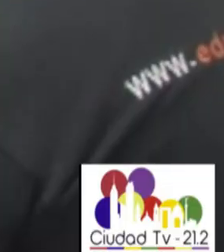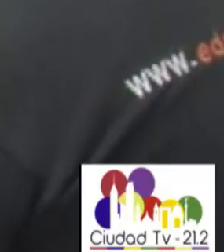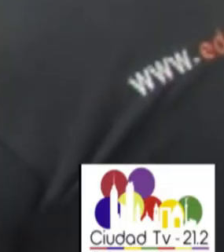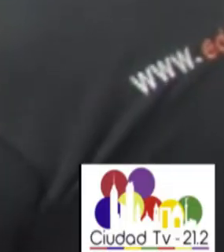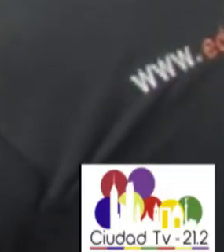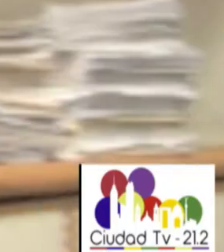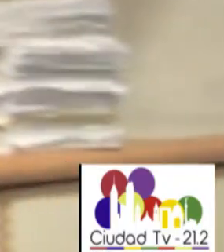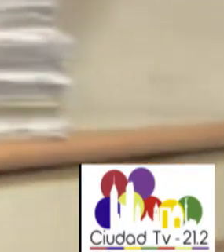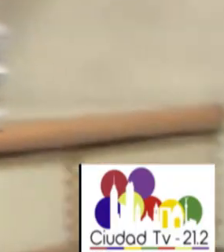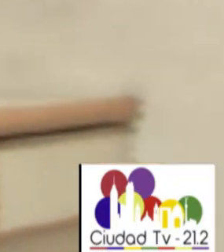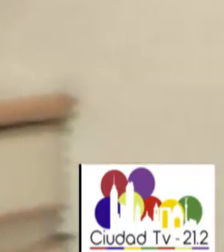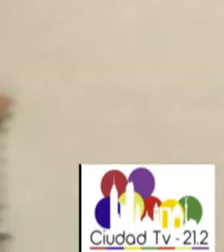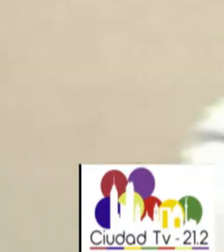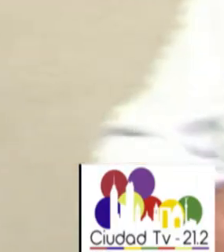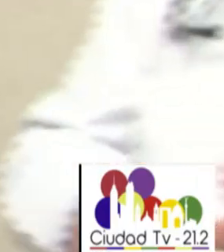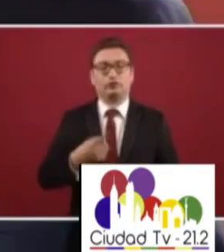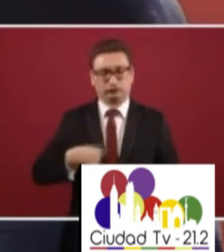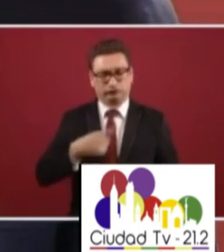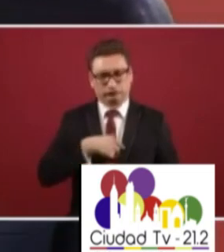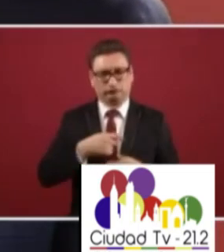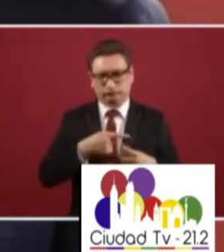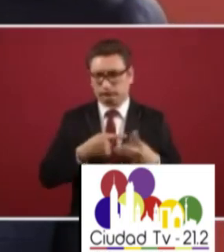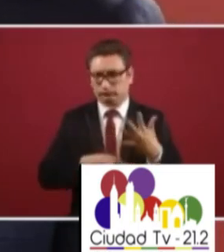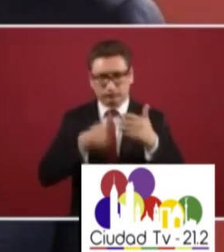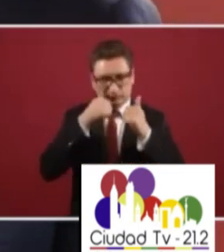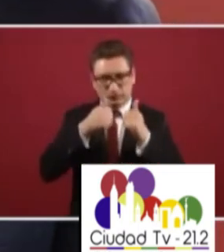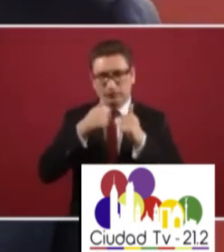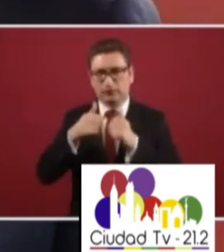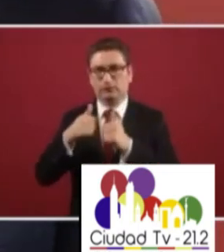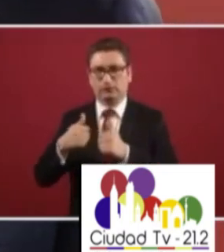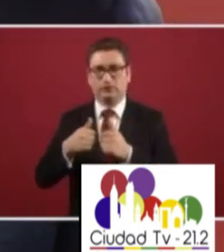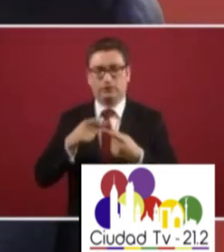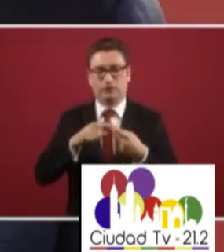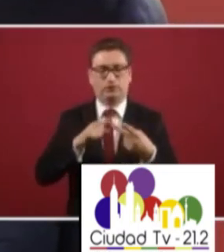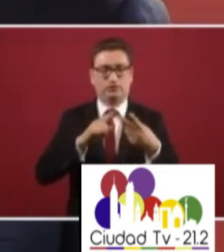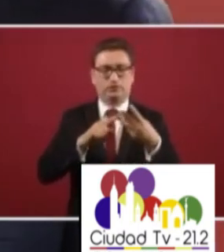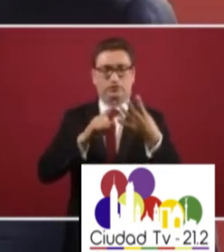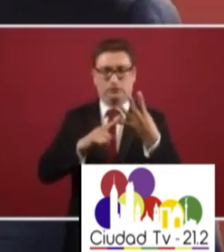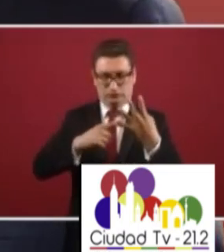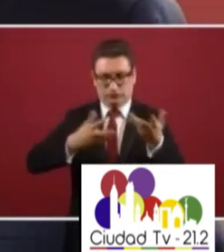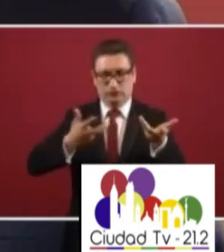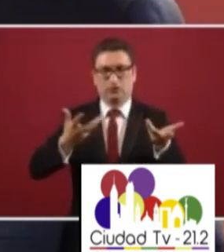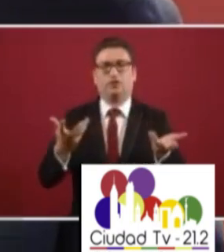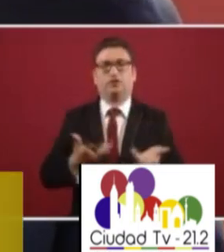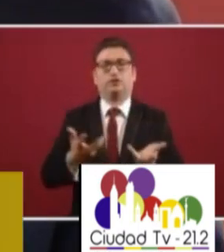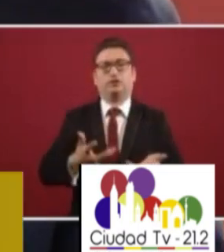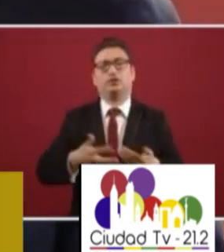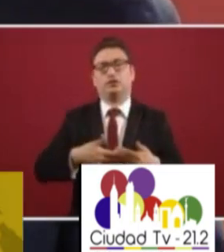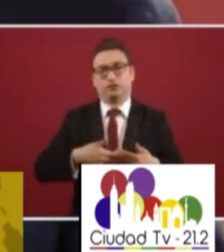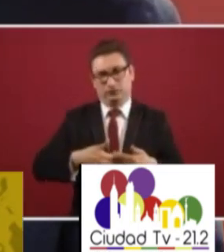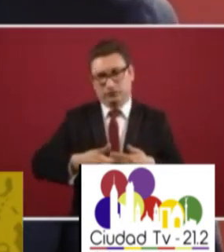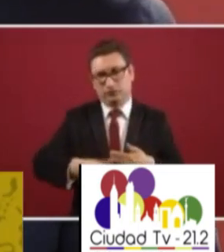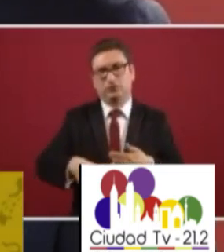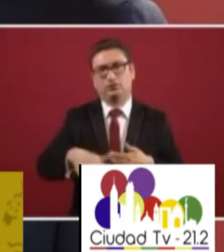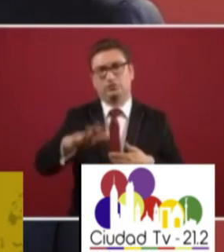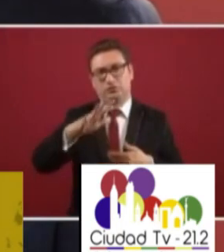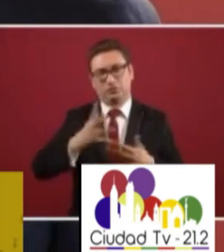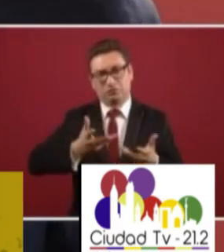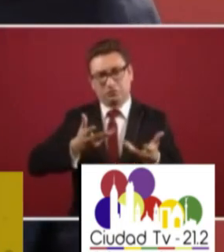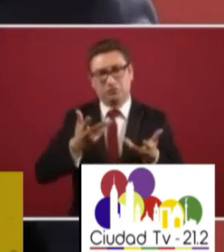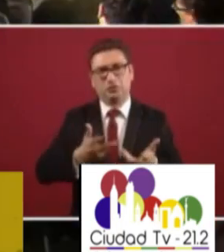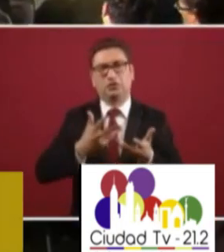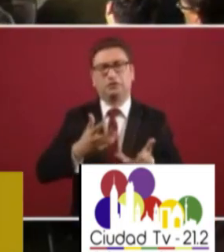personal en el sector salud estos son cuatro acciones que se van a aplicar